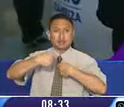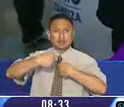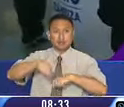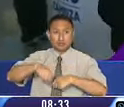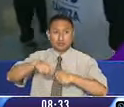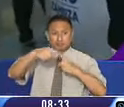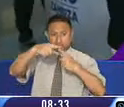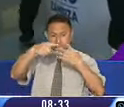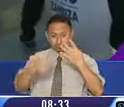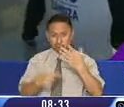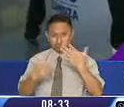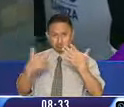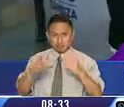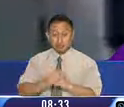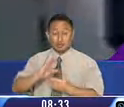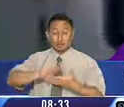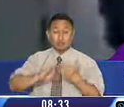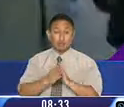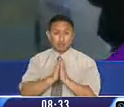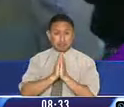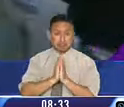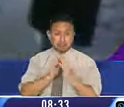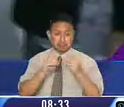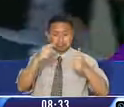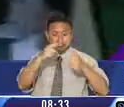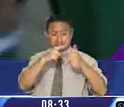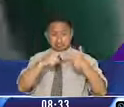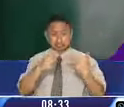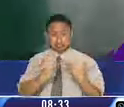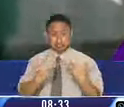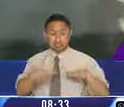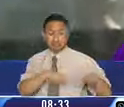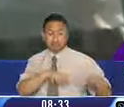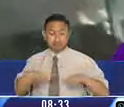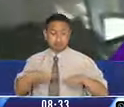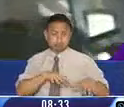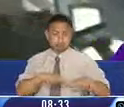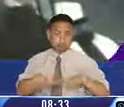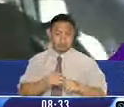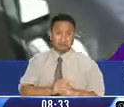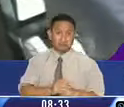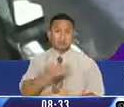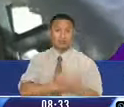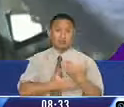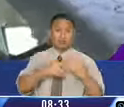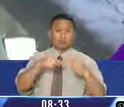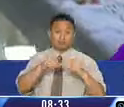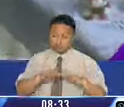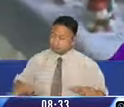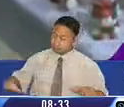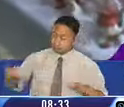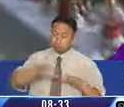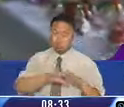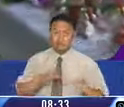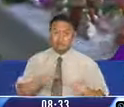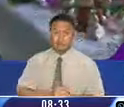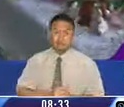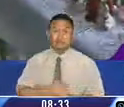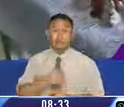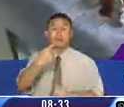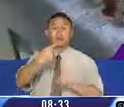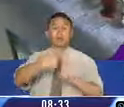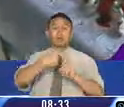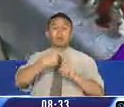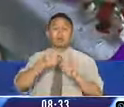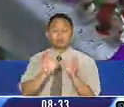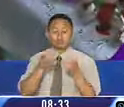que va ingresando la comunidad. Hemos coordinado con la Agencia de Comercio y estamos habilitando este espacio en el mercado de